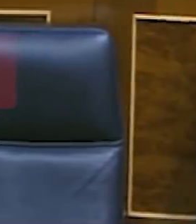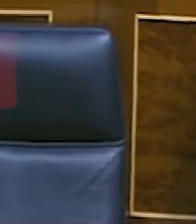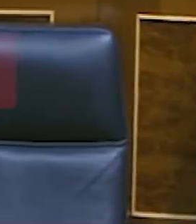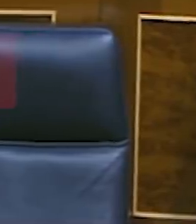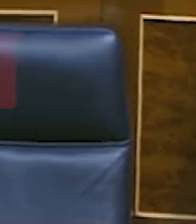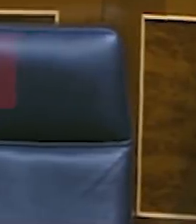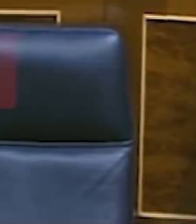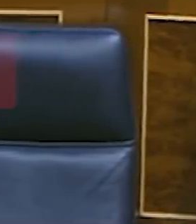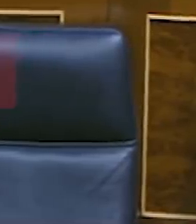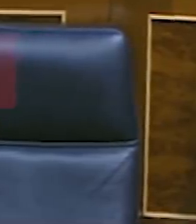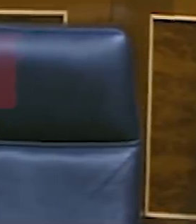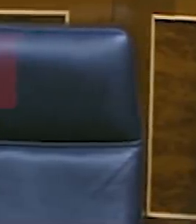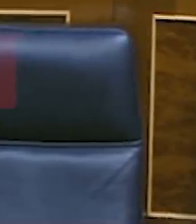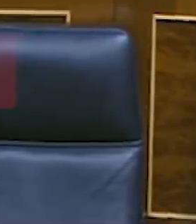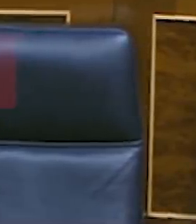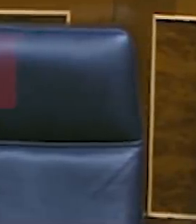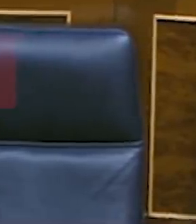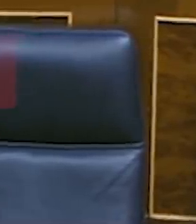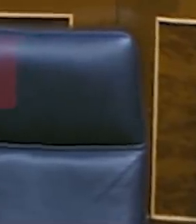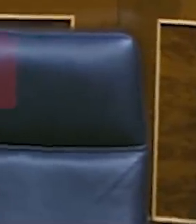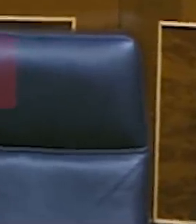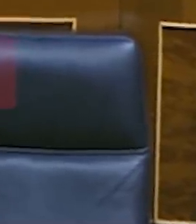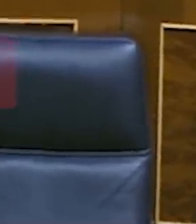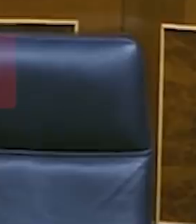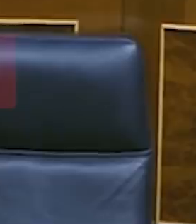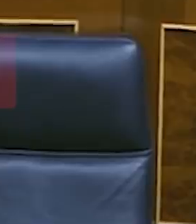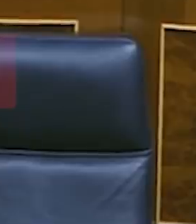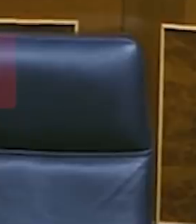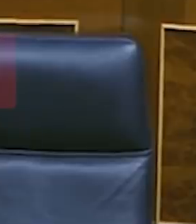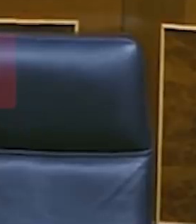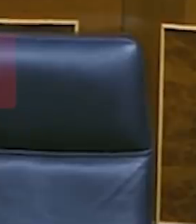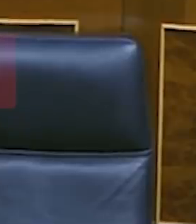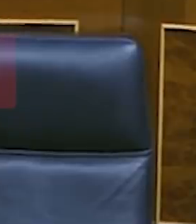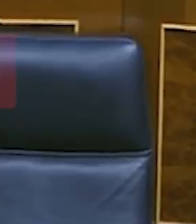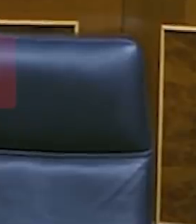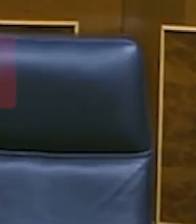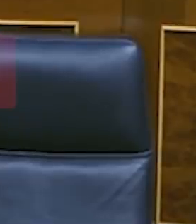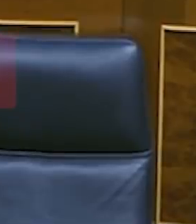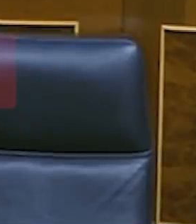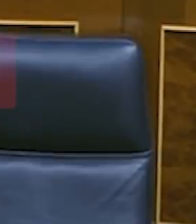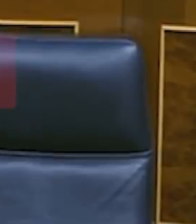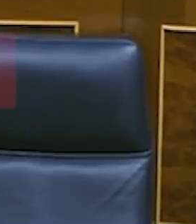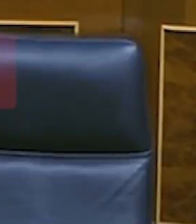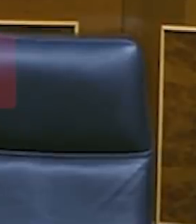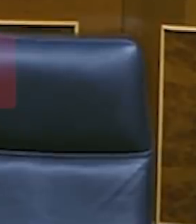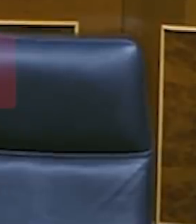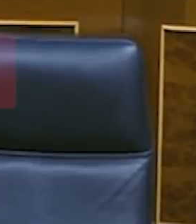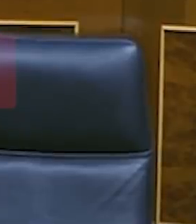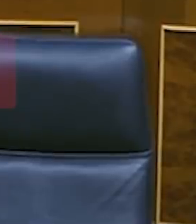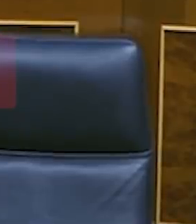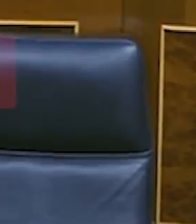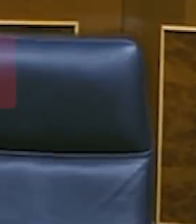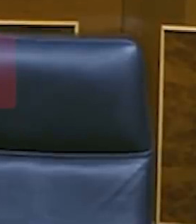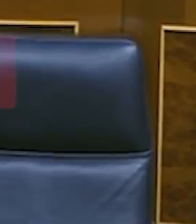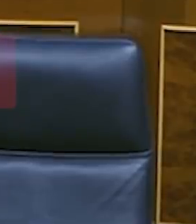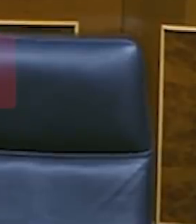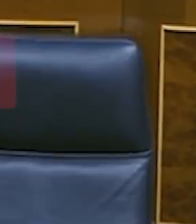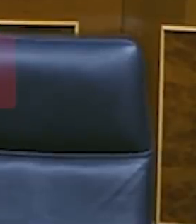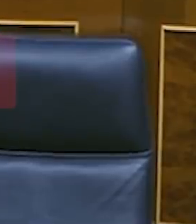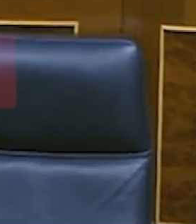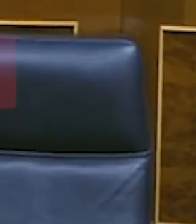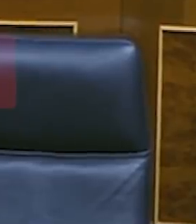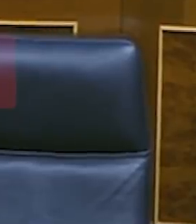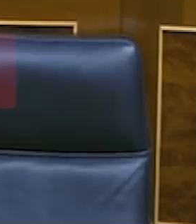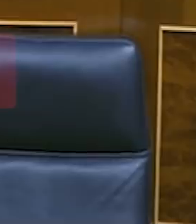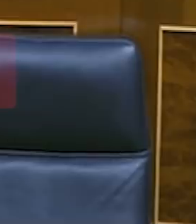del gobierno los desdiga, exija que se cambien, es incomprensible.